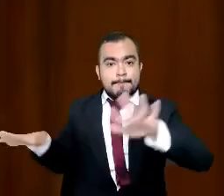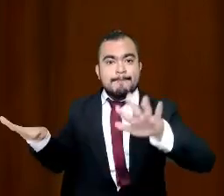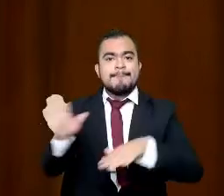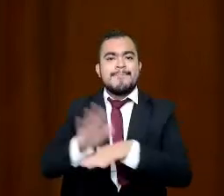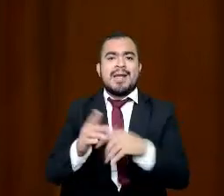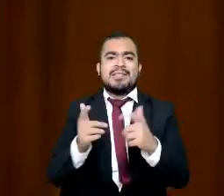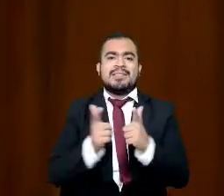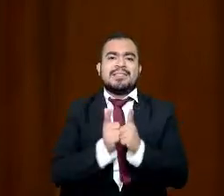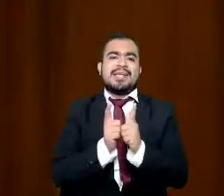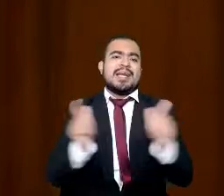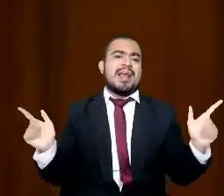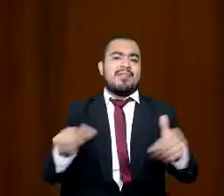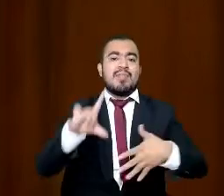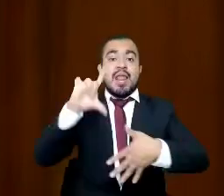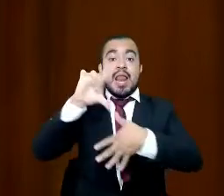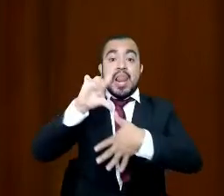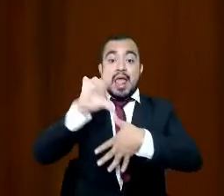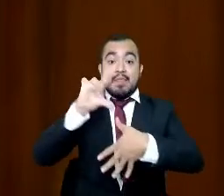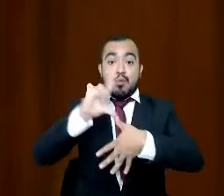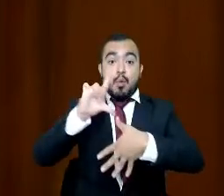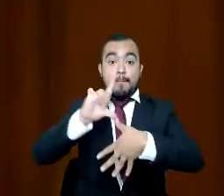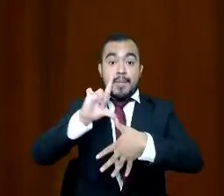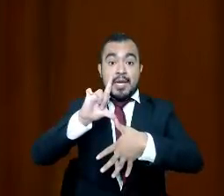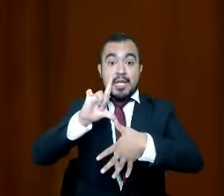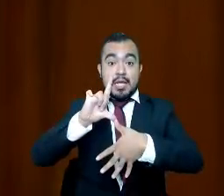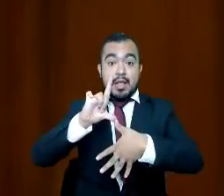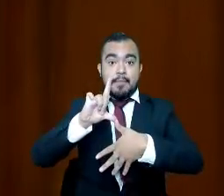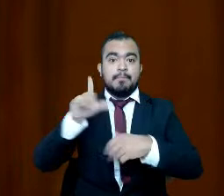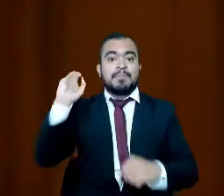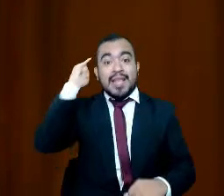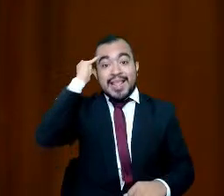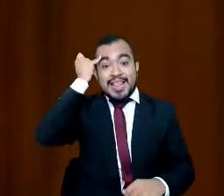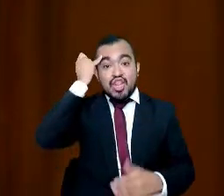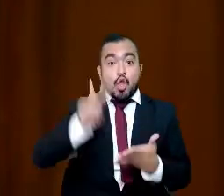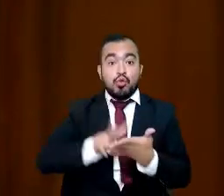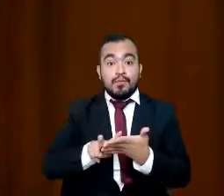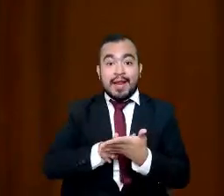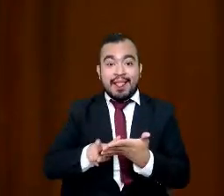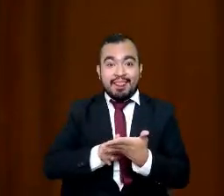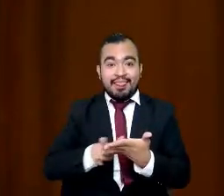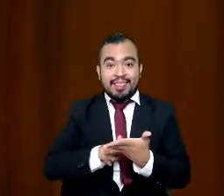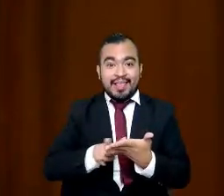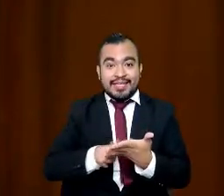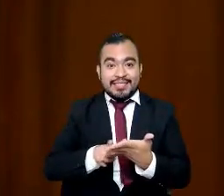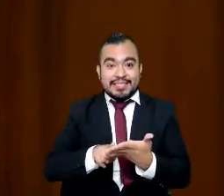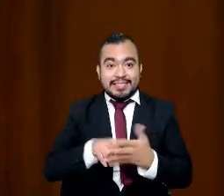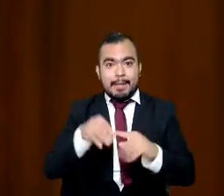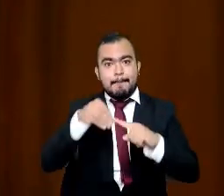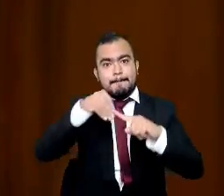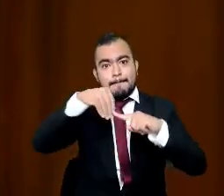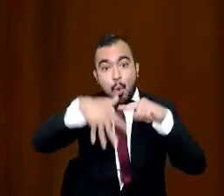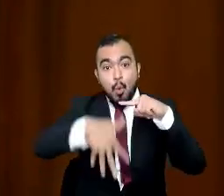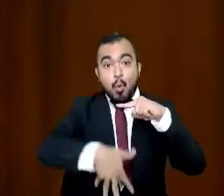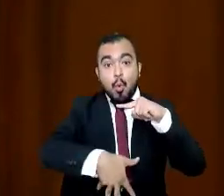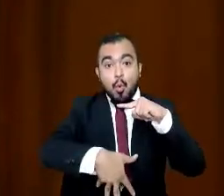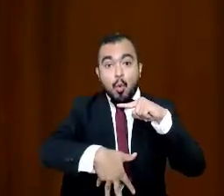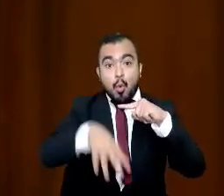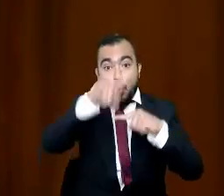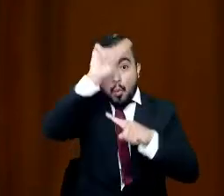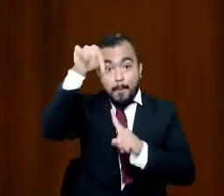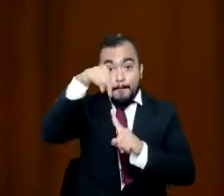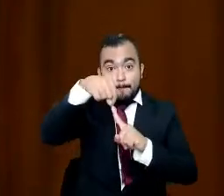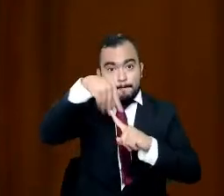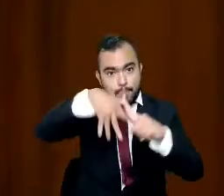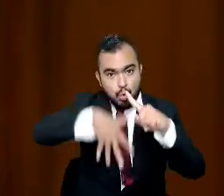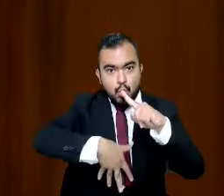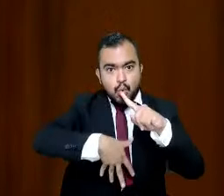de América Latina, Indios Verdes. Y como saben, ustedes estamos reconfigurando todo el sistema ahí. ¿Qué avance tiene